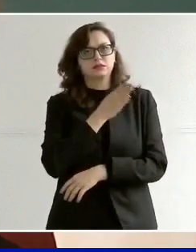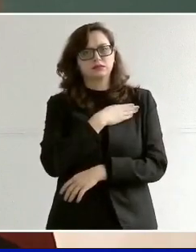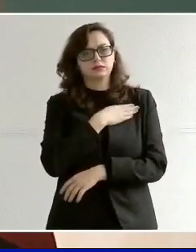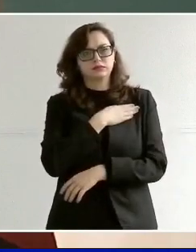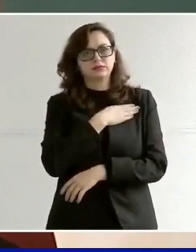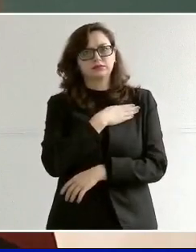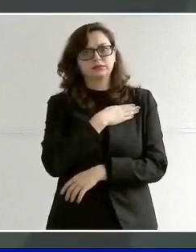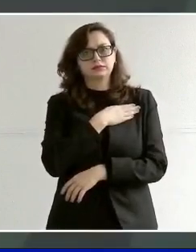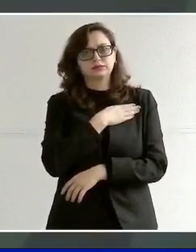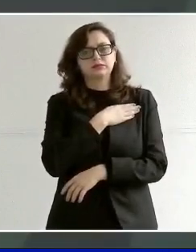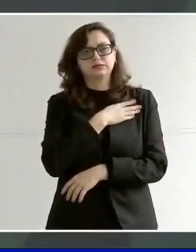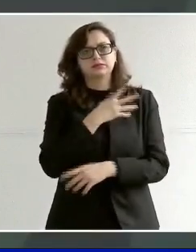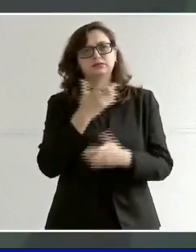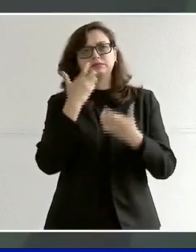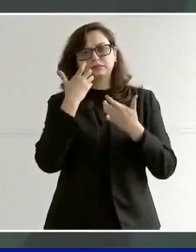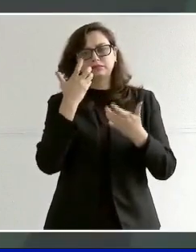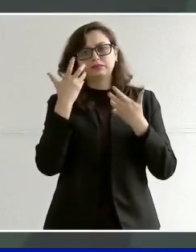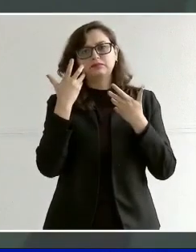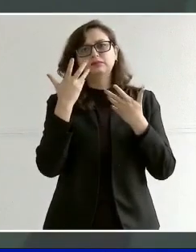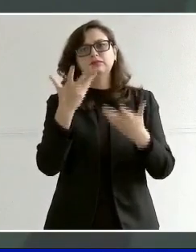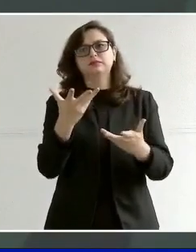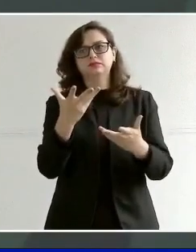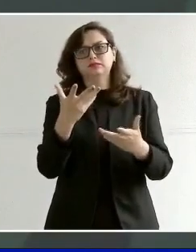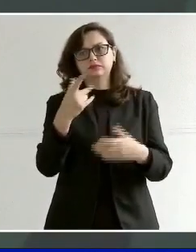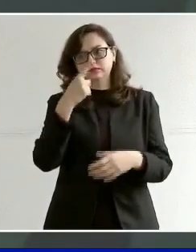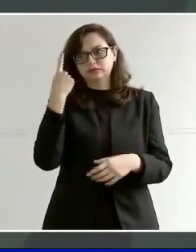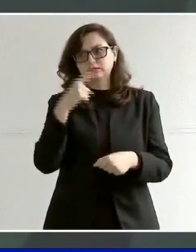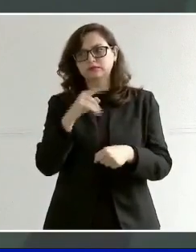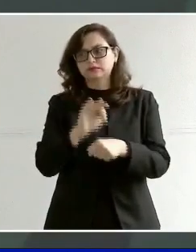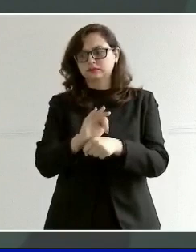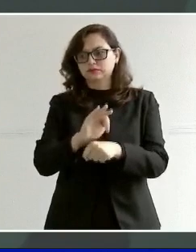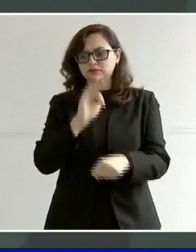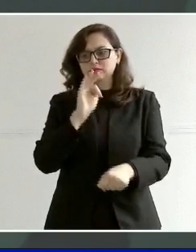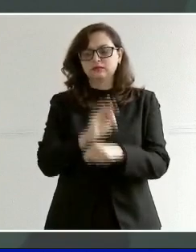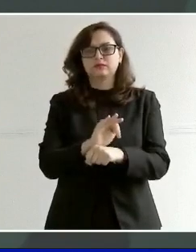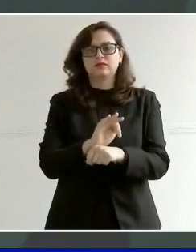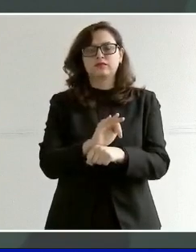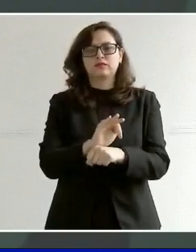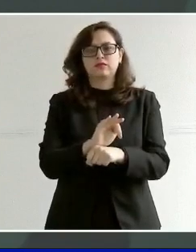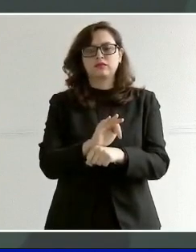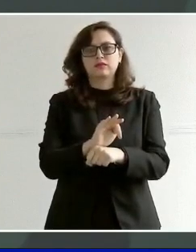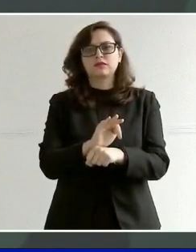en un afán de defender en un